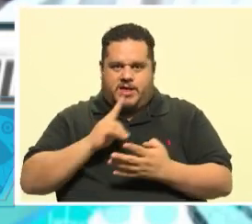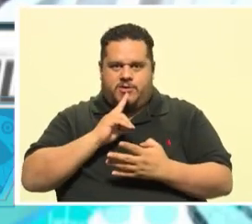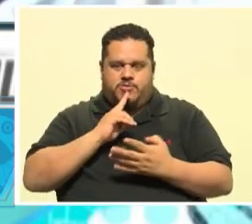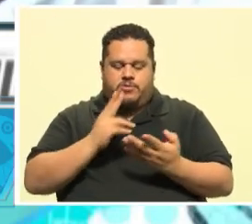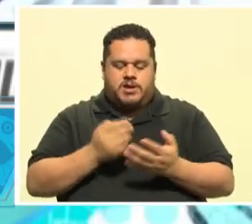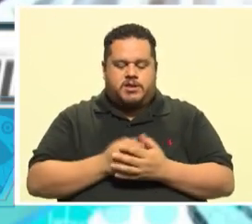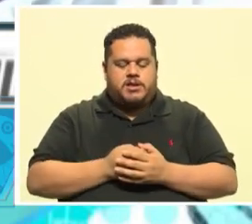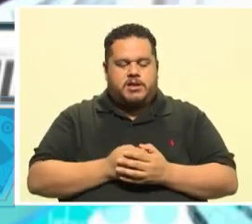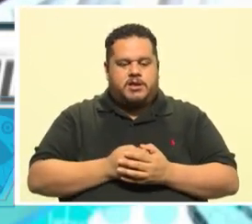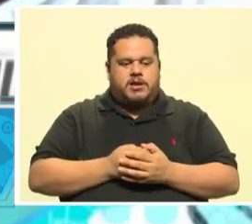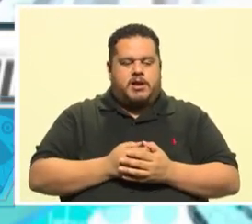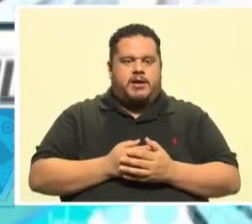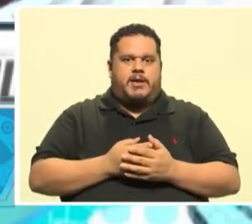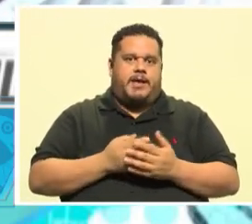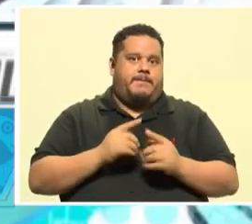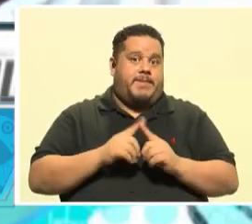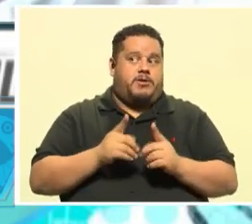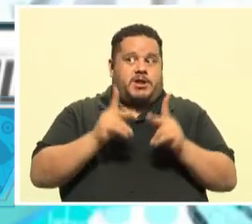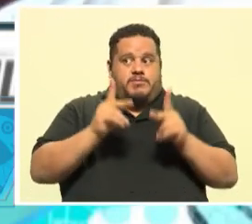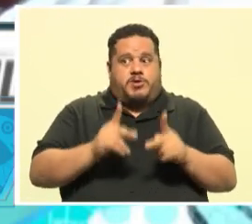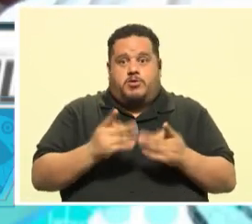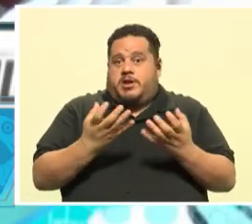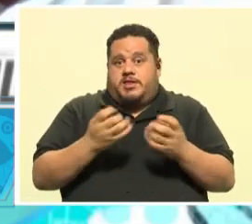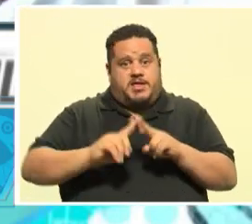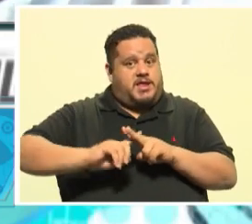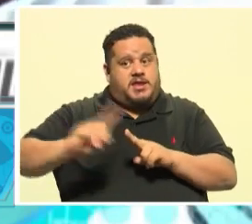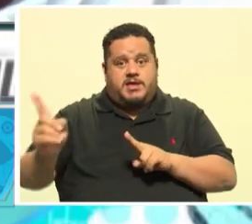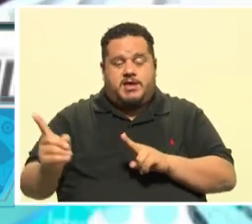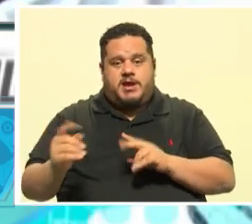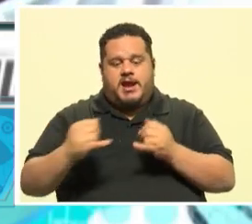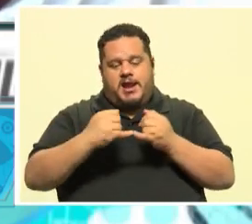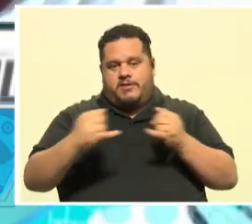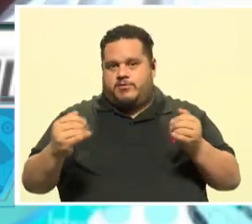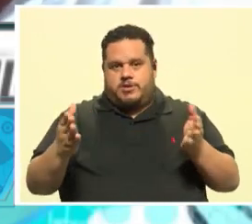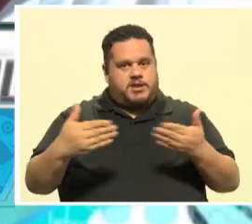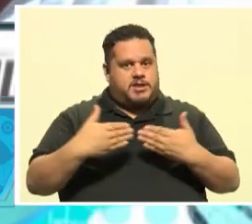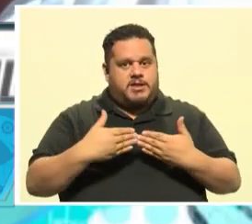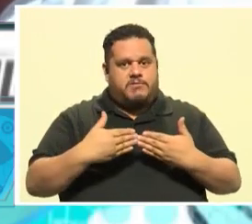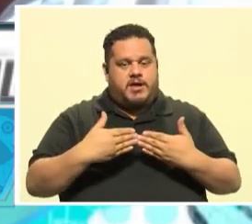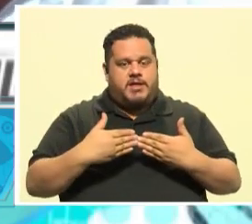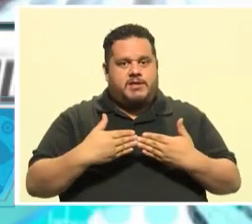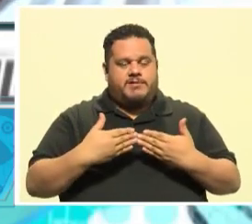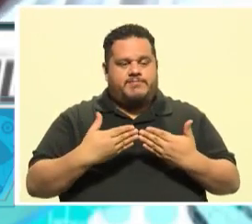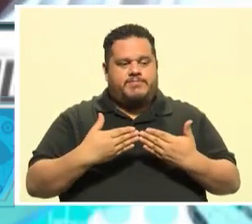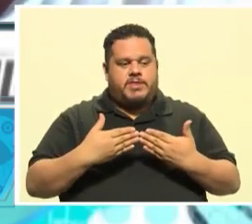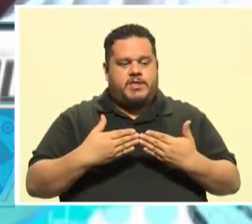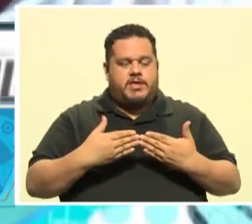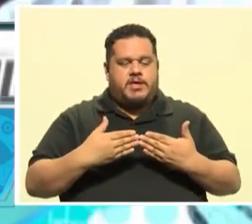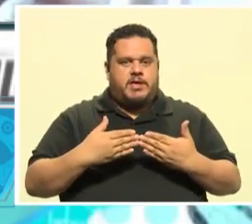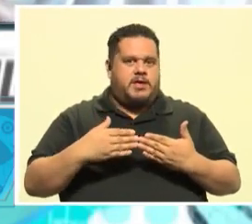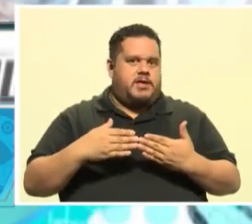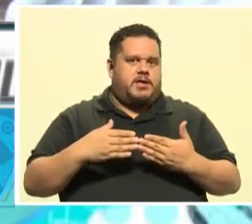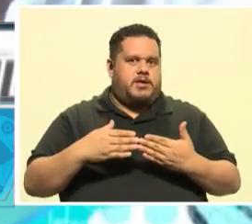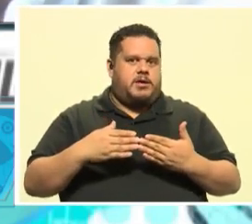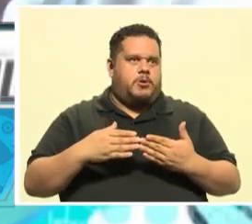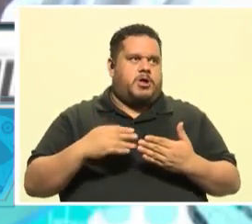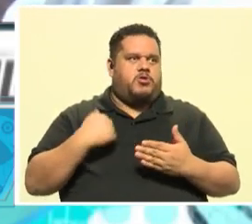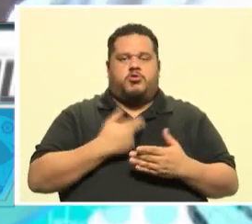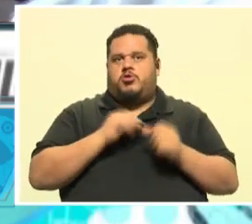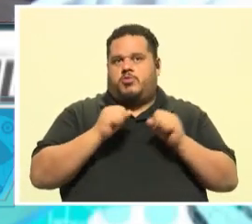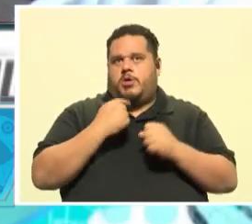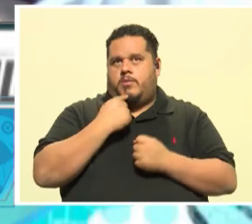viene esta pandemia, ¿no? Que no perdamos de vista que antes de la pandemia ya la vida era terriblemente difícil